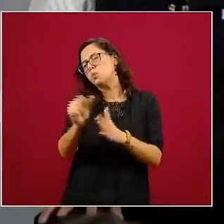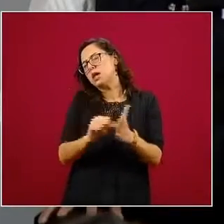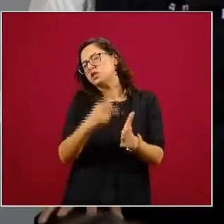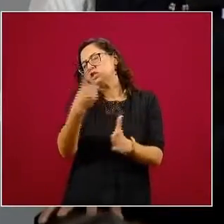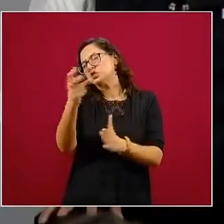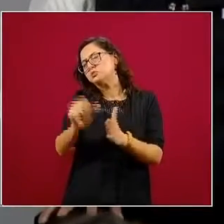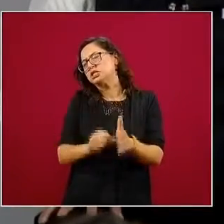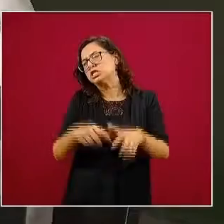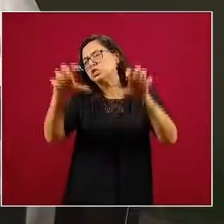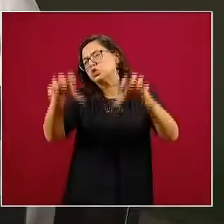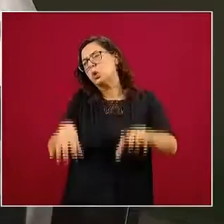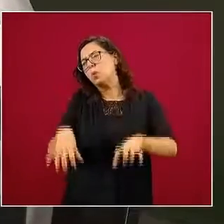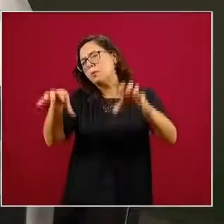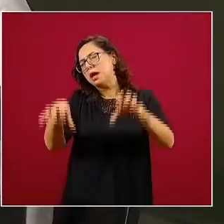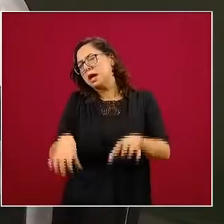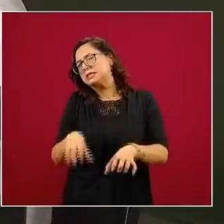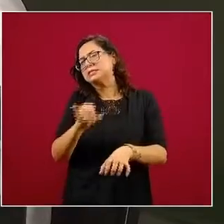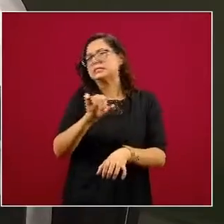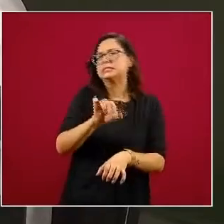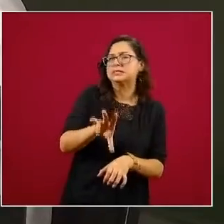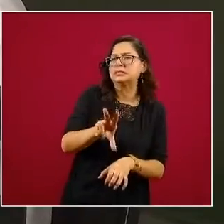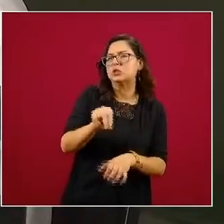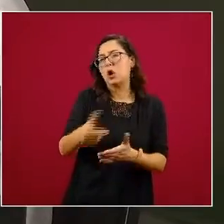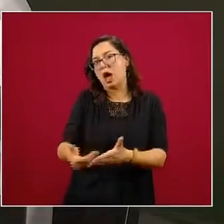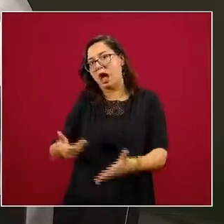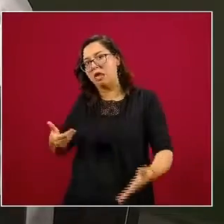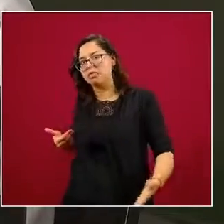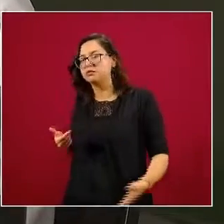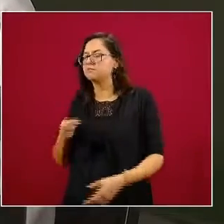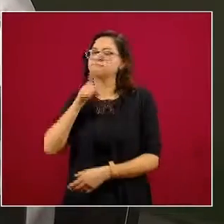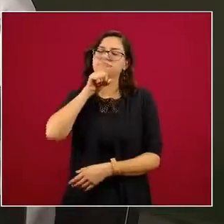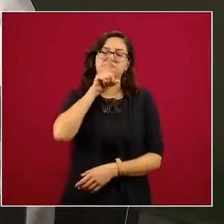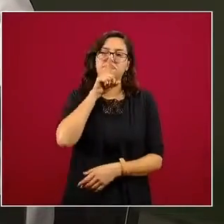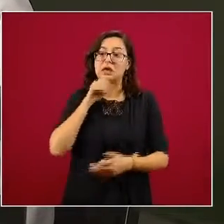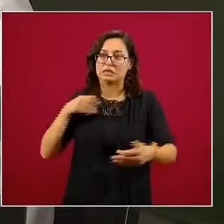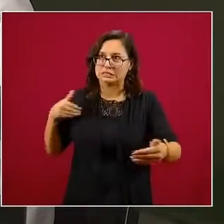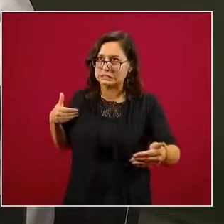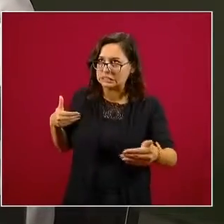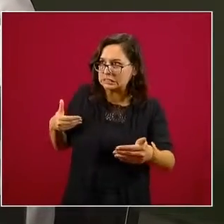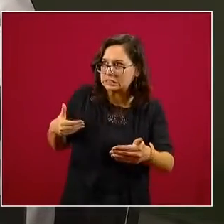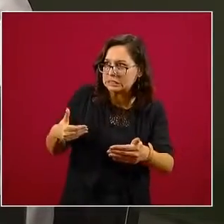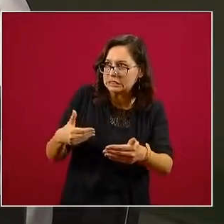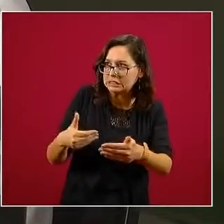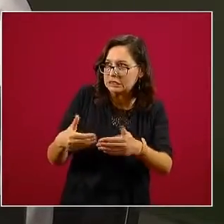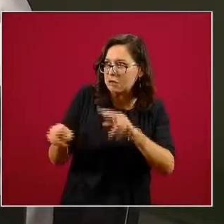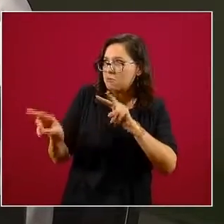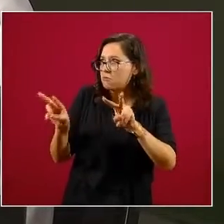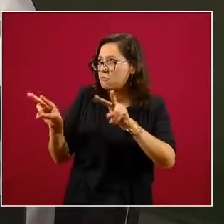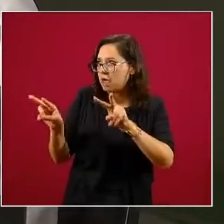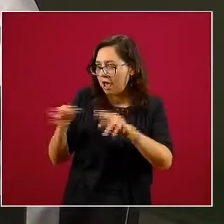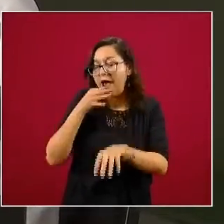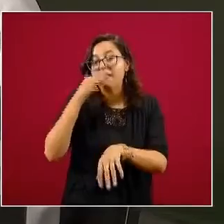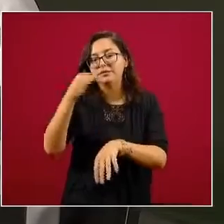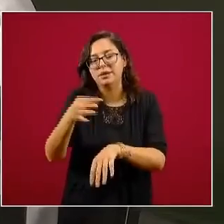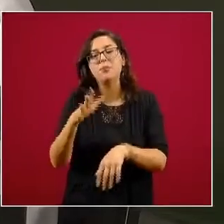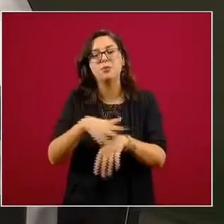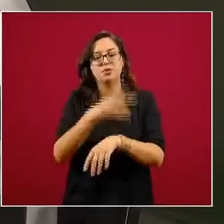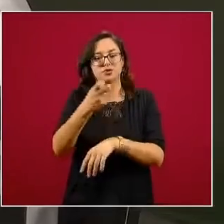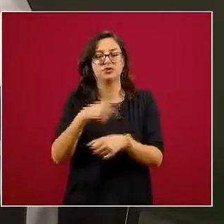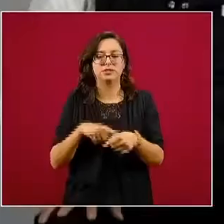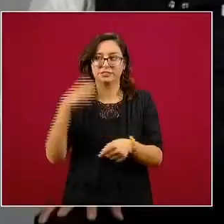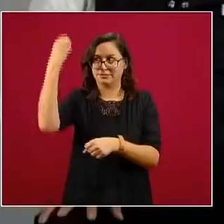poder tener en todos los lugares, en todos los estados, e incluso en los escenarios más pesimistas, la capacidad instalada.